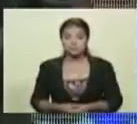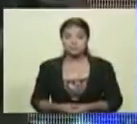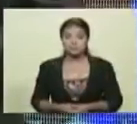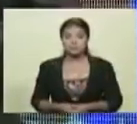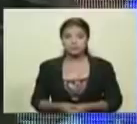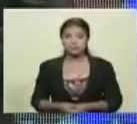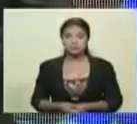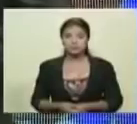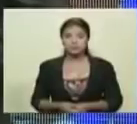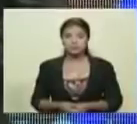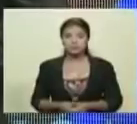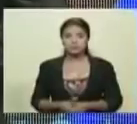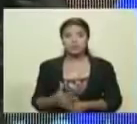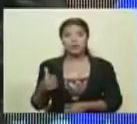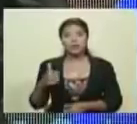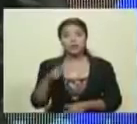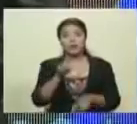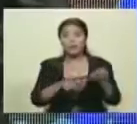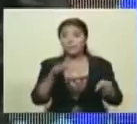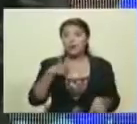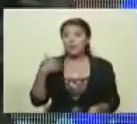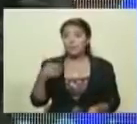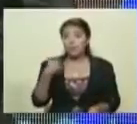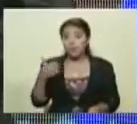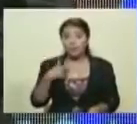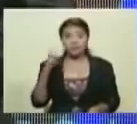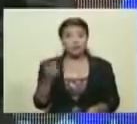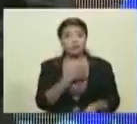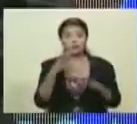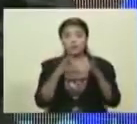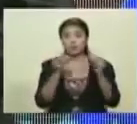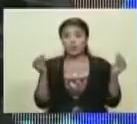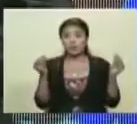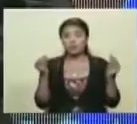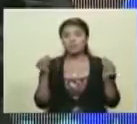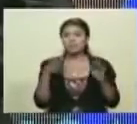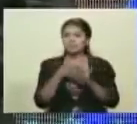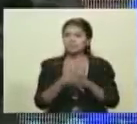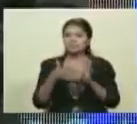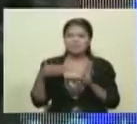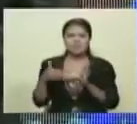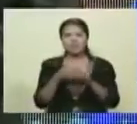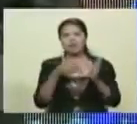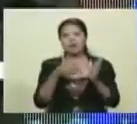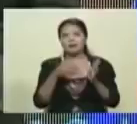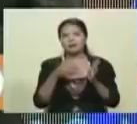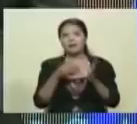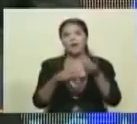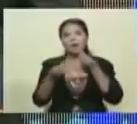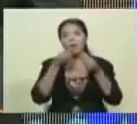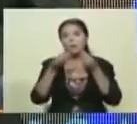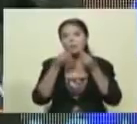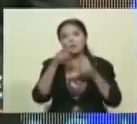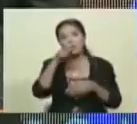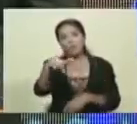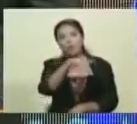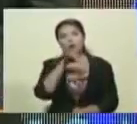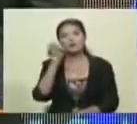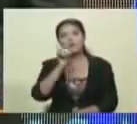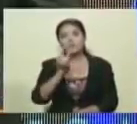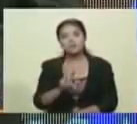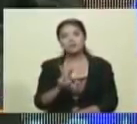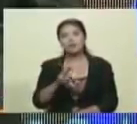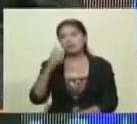eso que aprovechan los multimedios globales, que es atacar el estómago del pueblo venezolano, atacar la vida